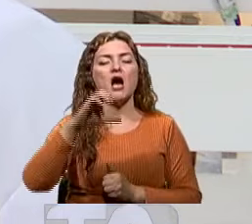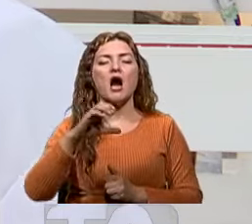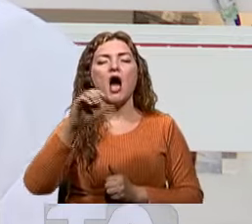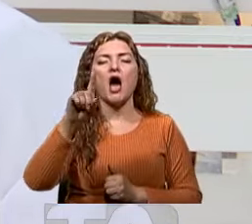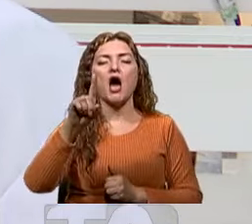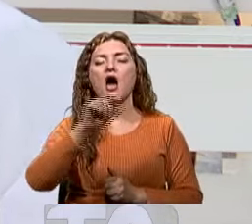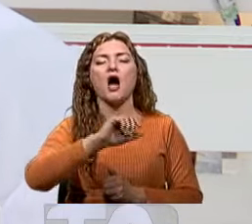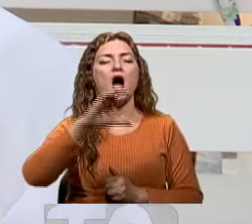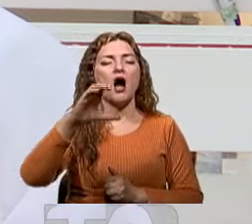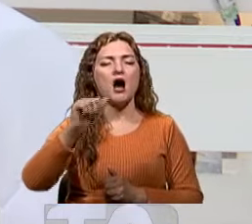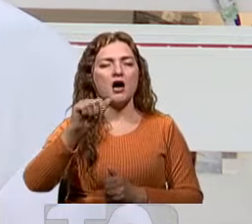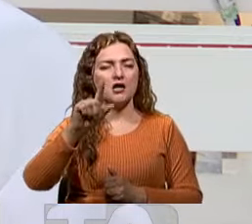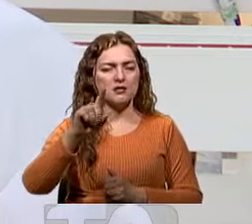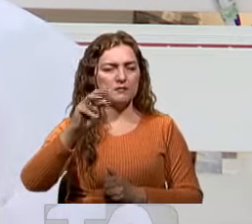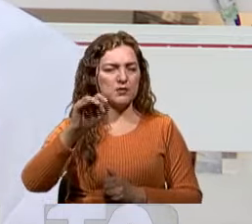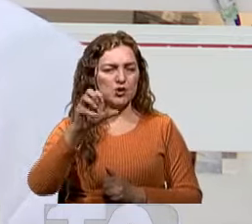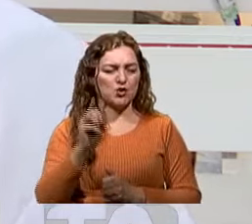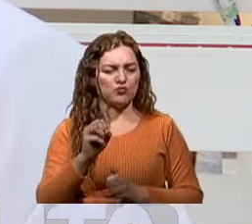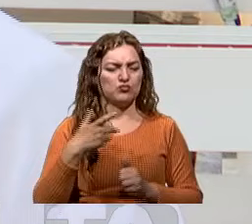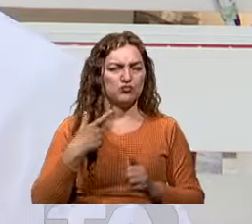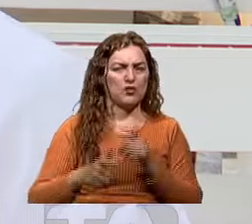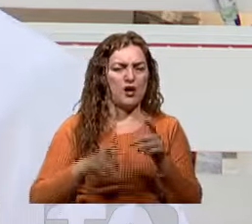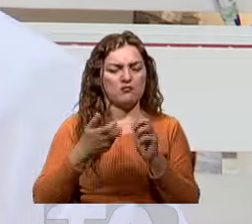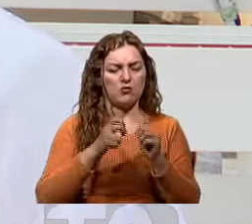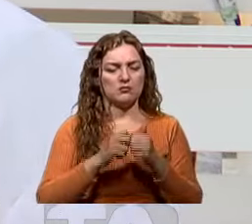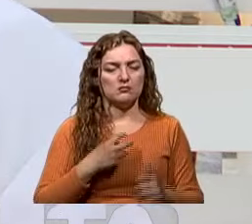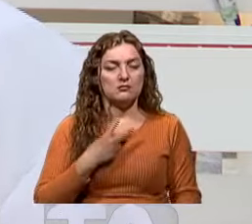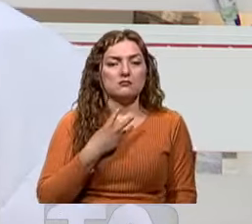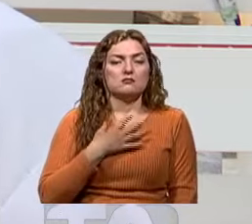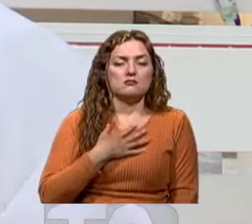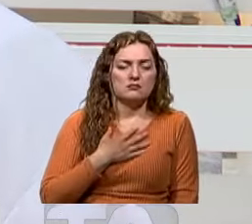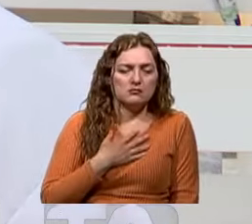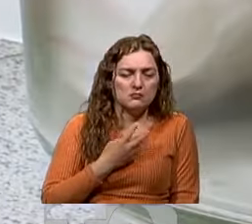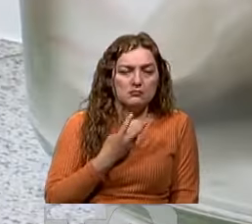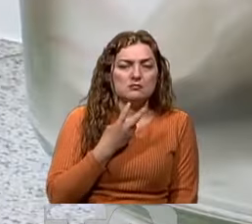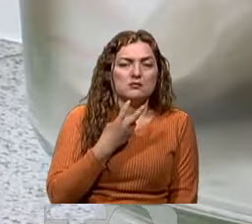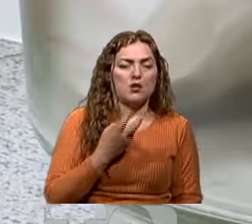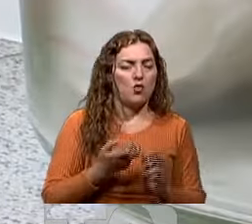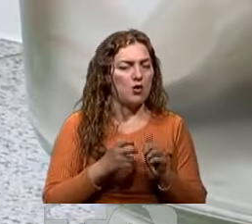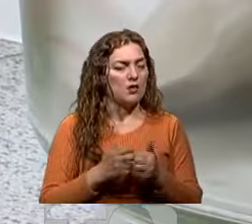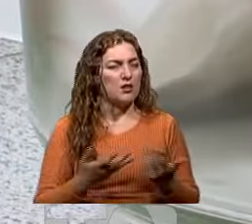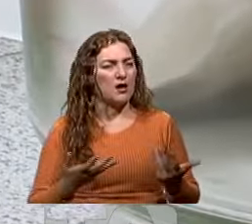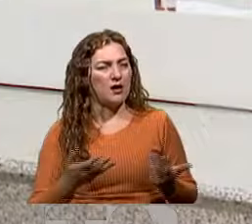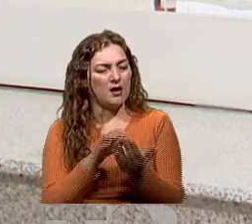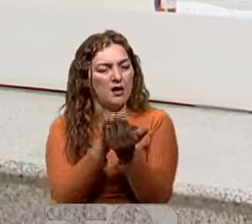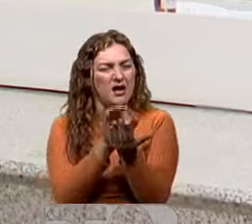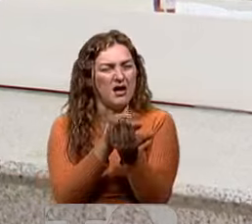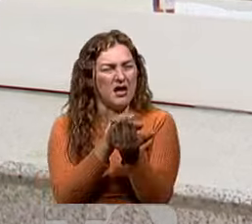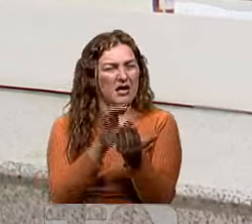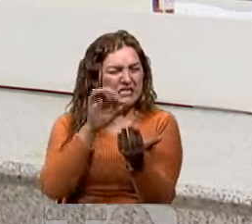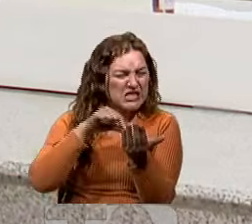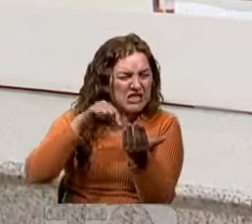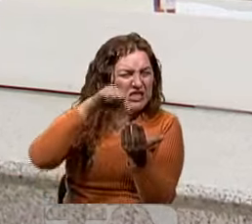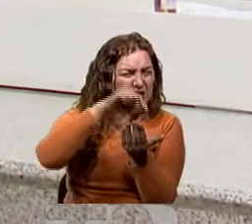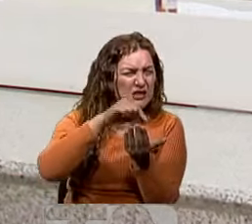efectos en el largo plazo y producir problemas respiratorios, problemas renales. Pero no solo las conchas tienen